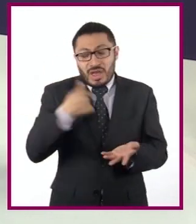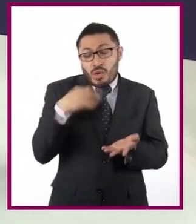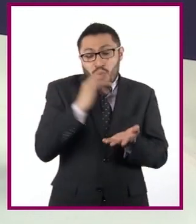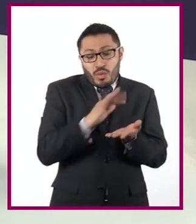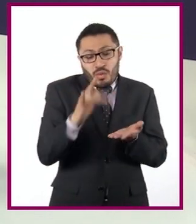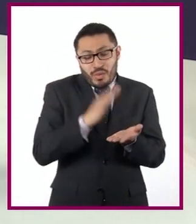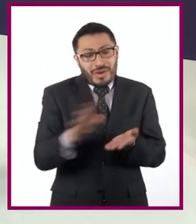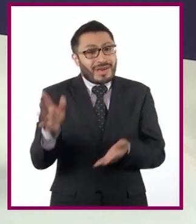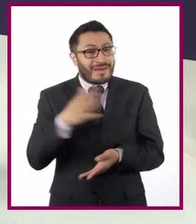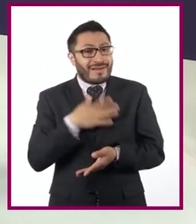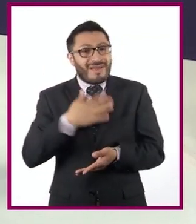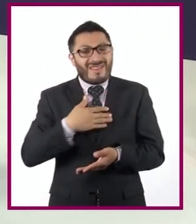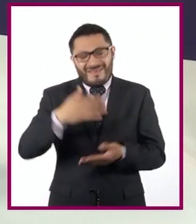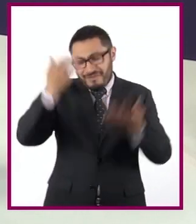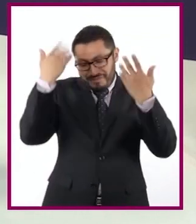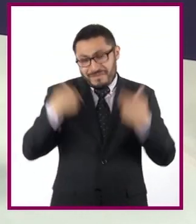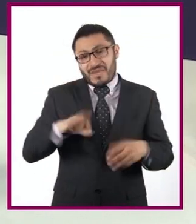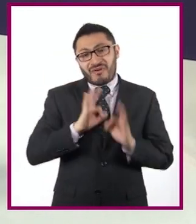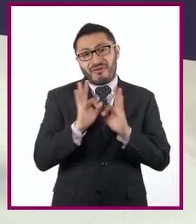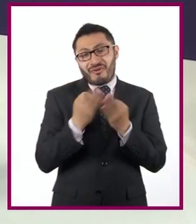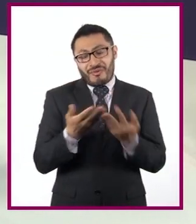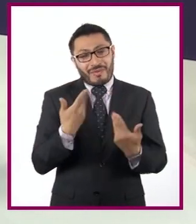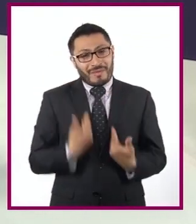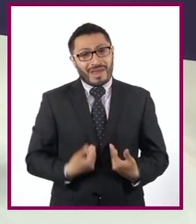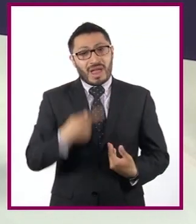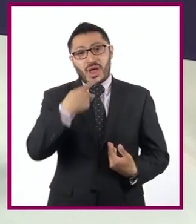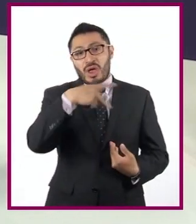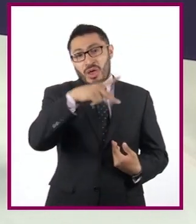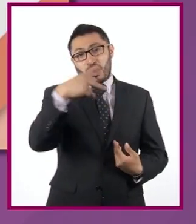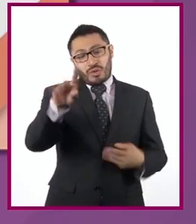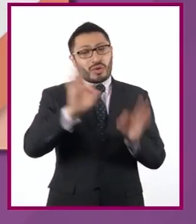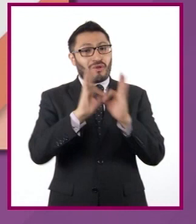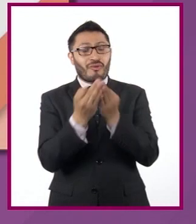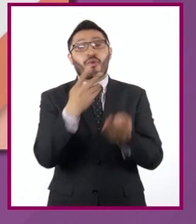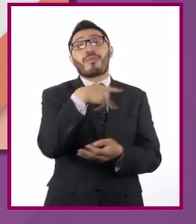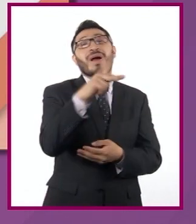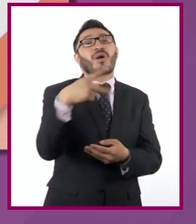el tono que me es propio y ustedes en el que se usa en donde viven.